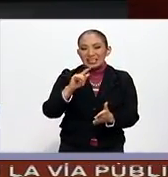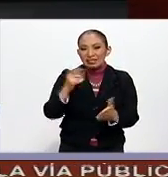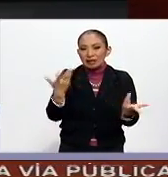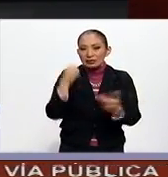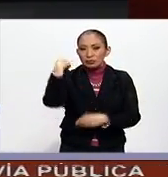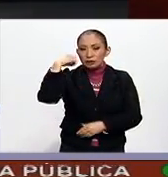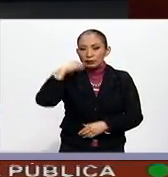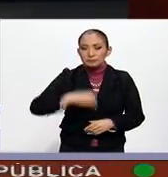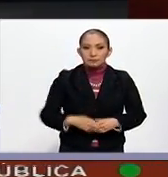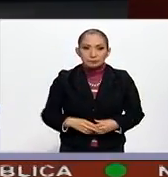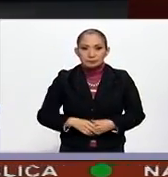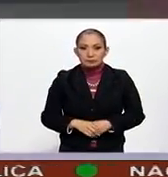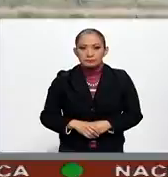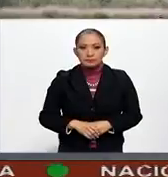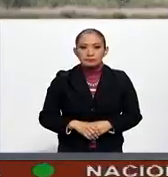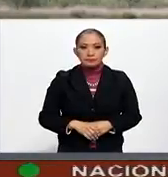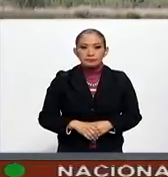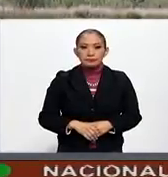en Oaxaca.